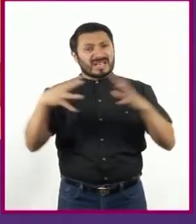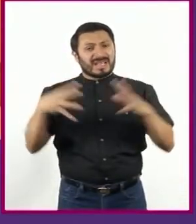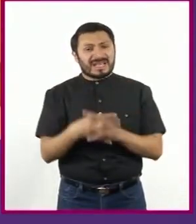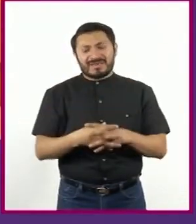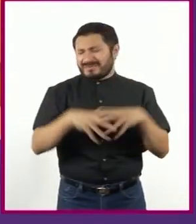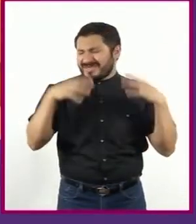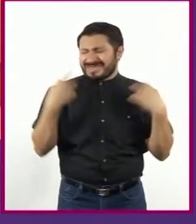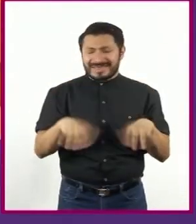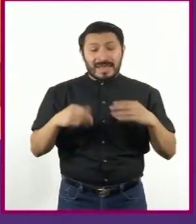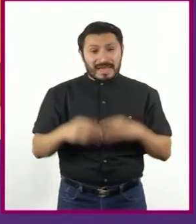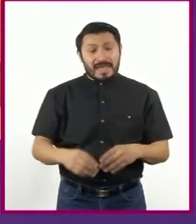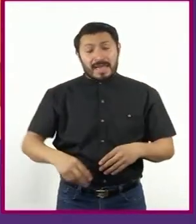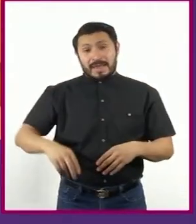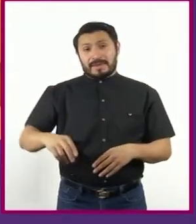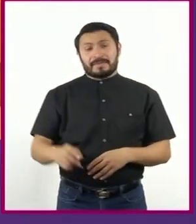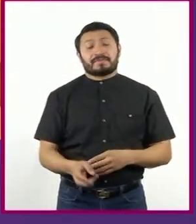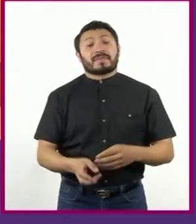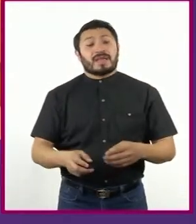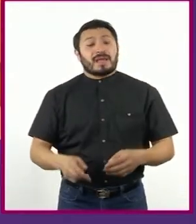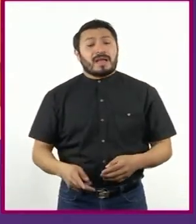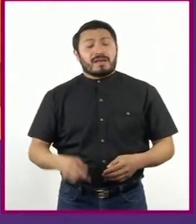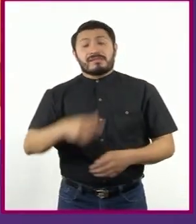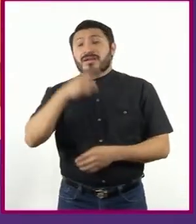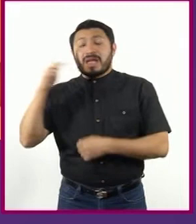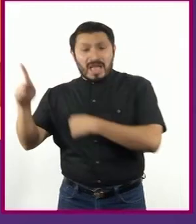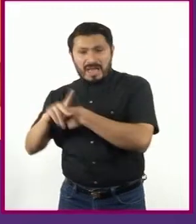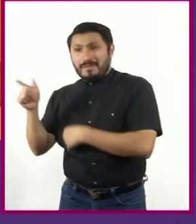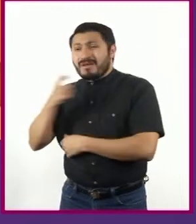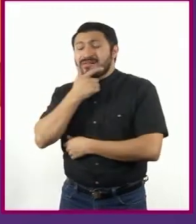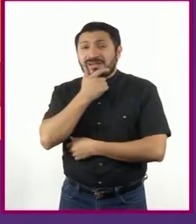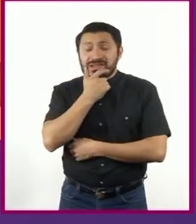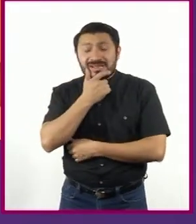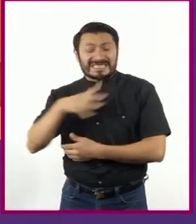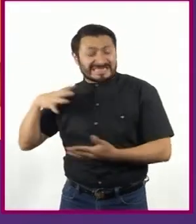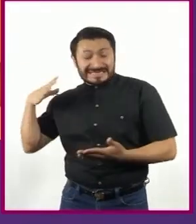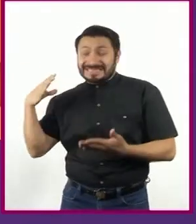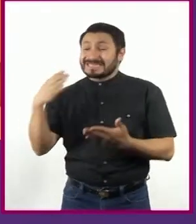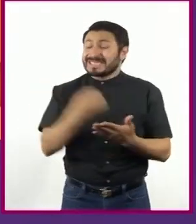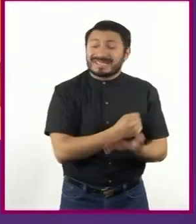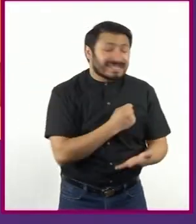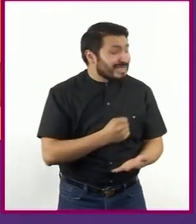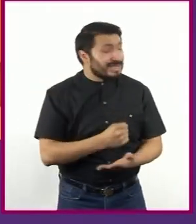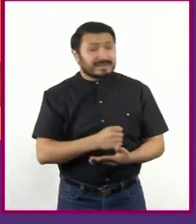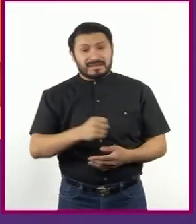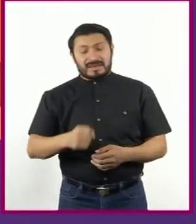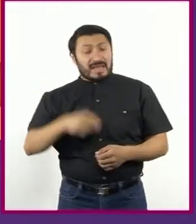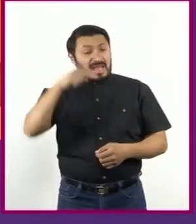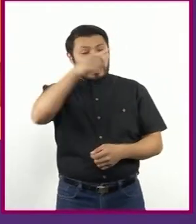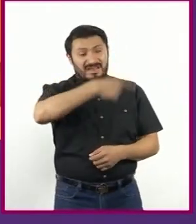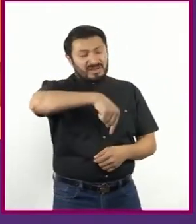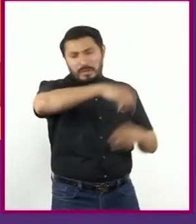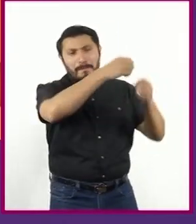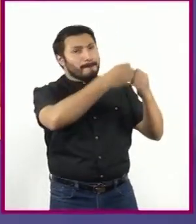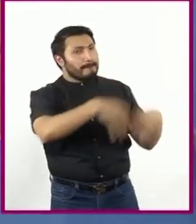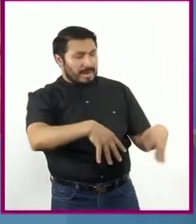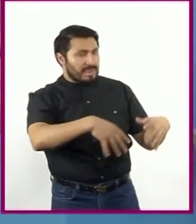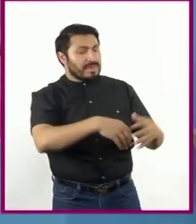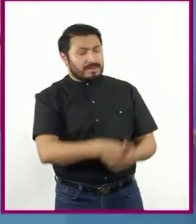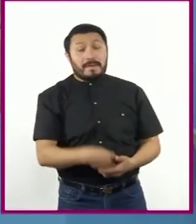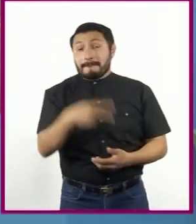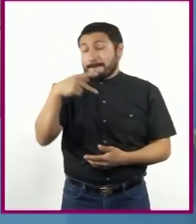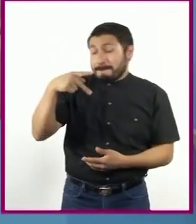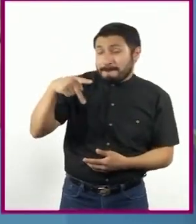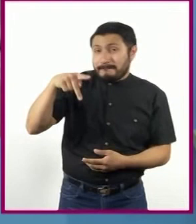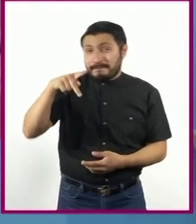que la marina inglesa demostró ser superior que la francesa y la española. No